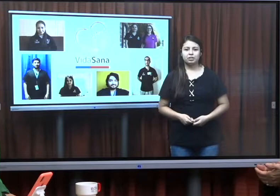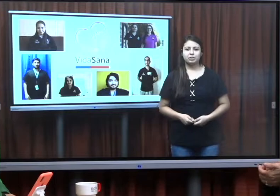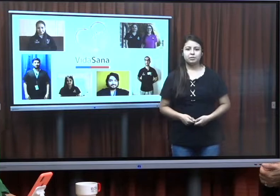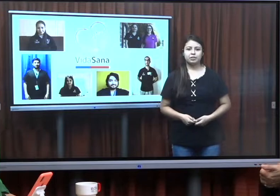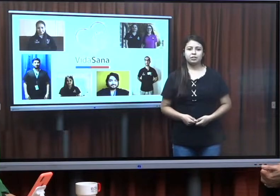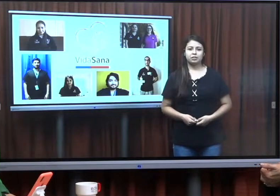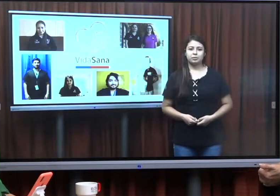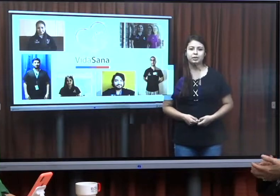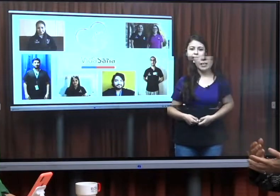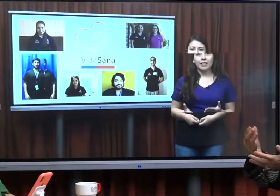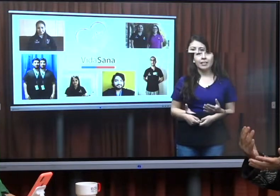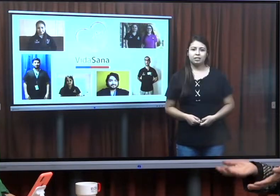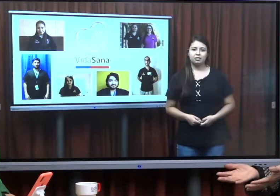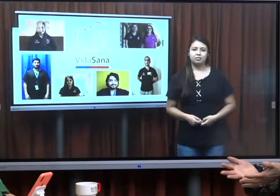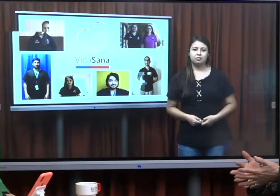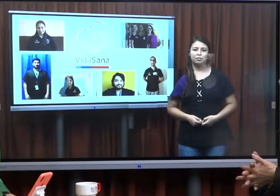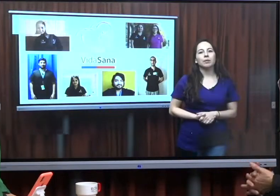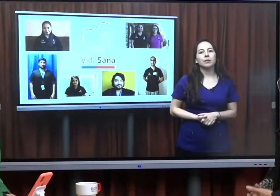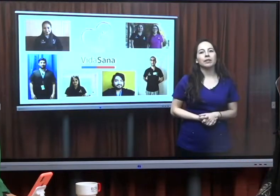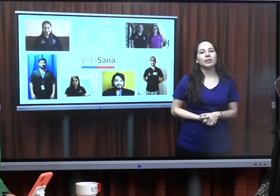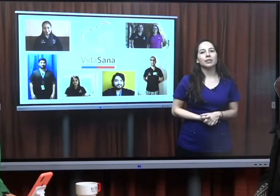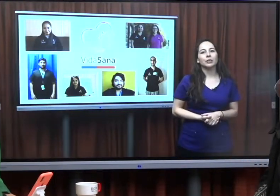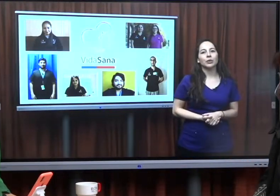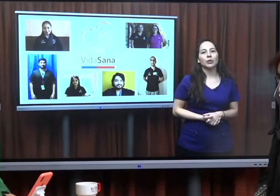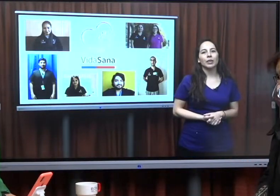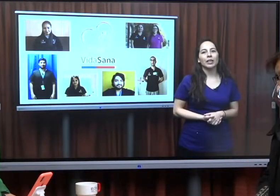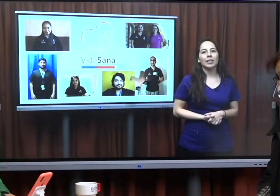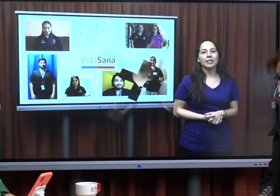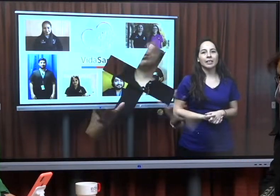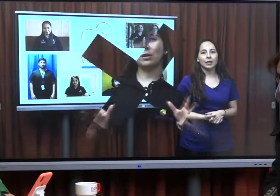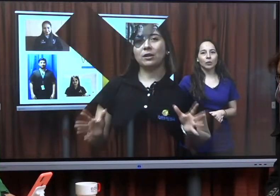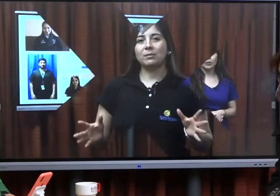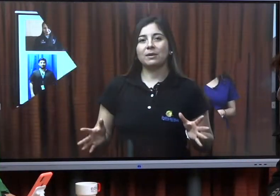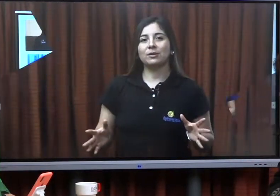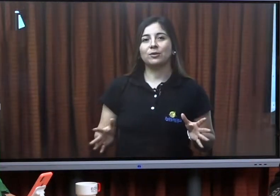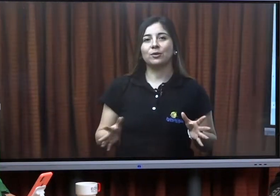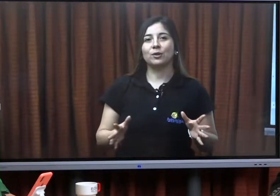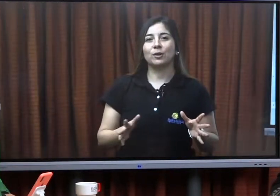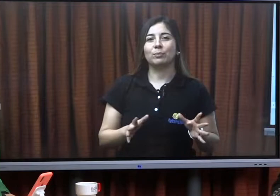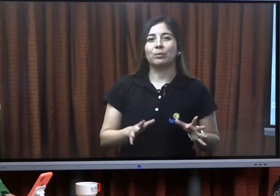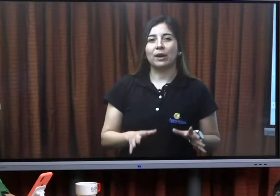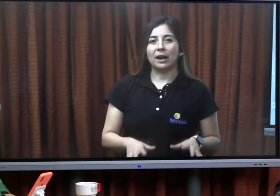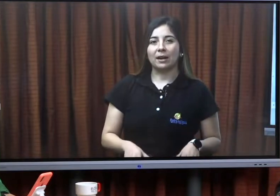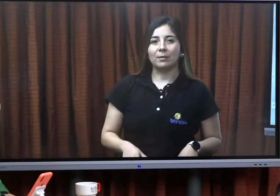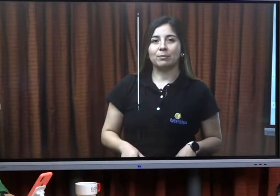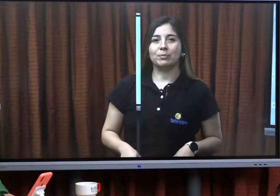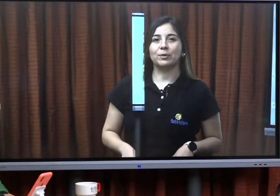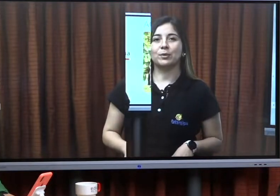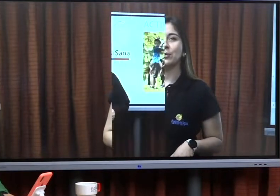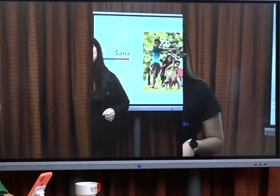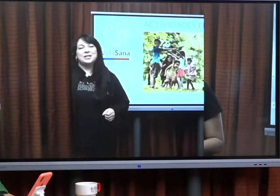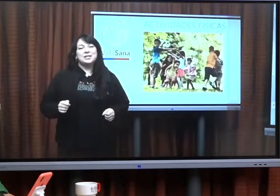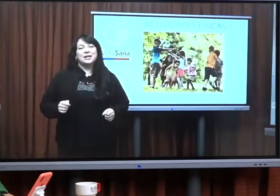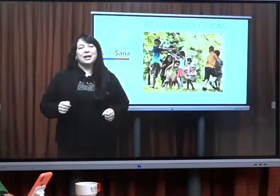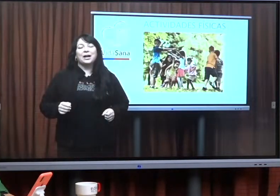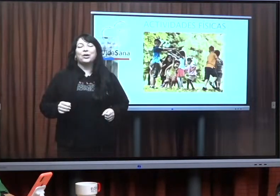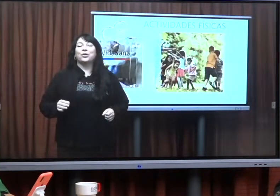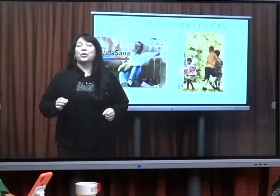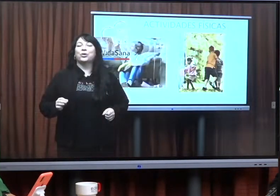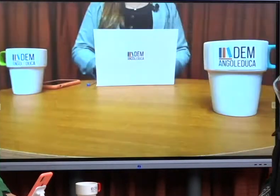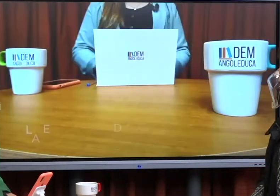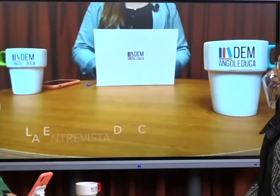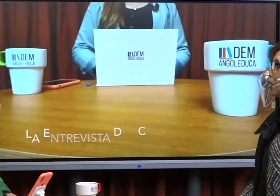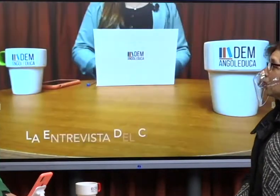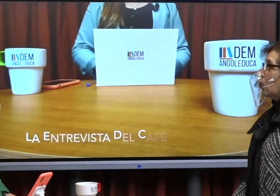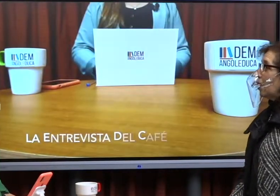nuestra comuna por un convenio firmado por el señor alcalde y que está destinado a atender a